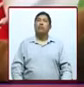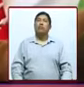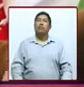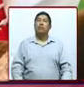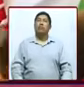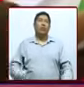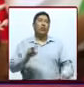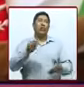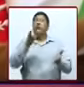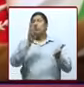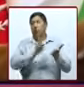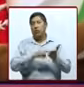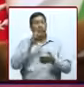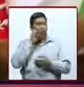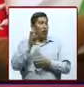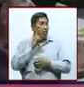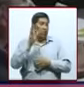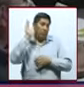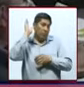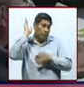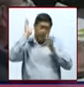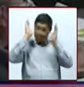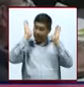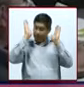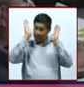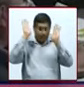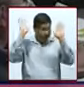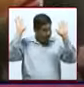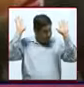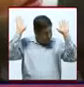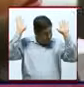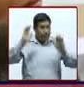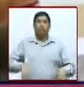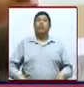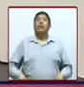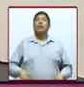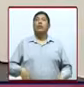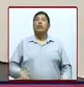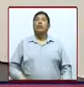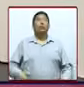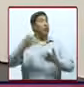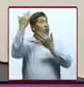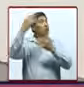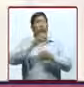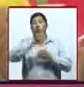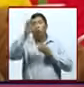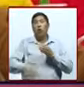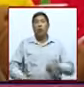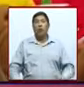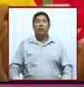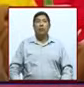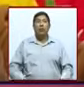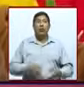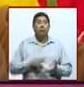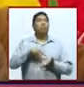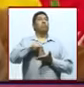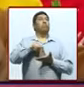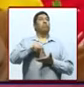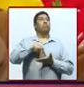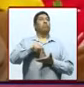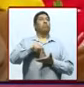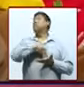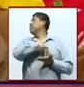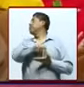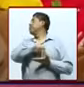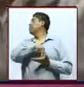No firmó Evo, eso sí tengo seguridad. Y esperemos que cumpla. Él se ha levantado, se ha ido,